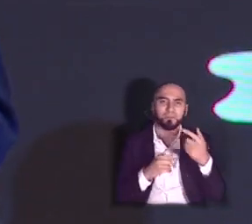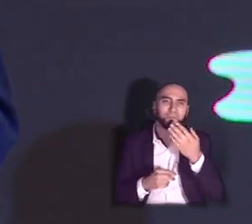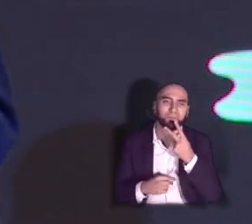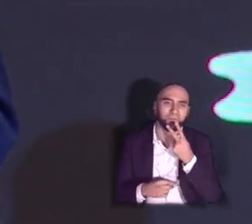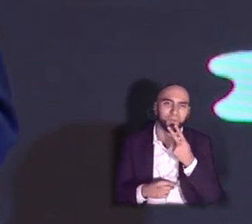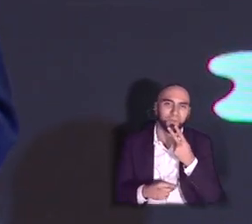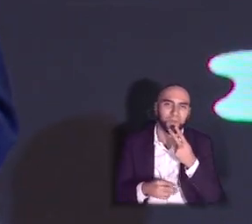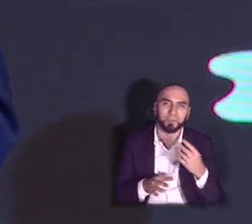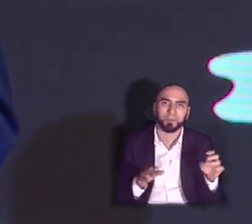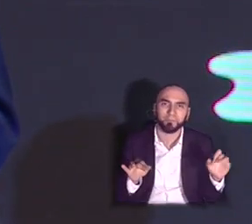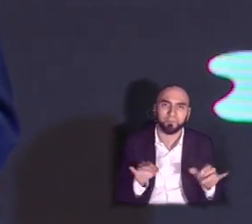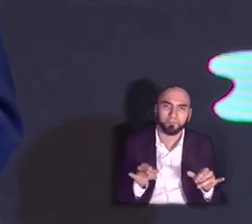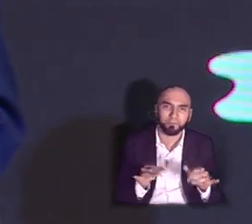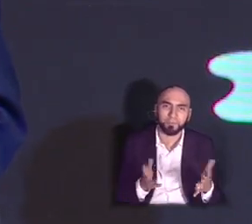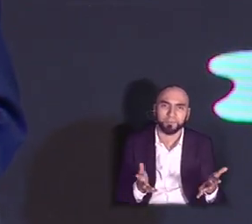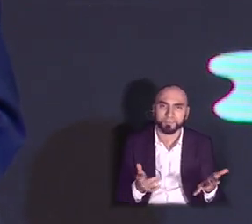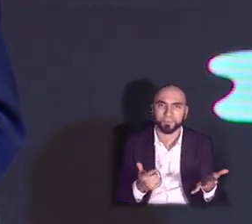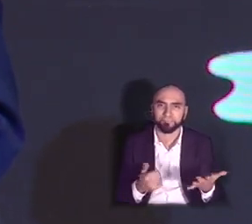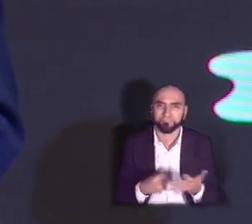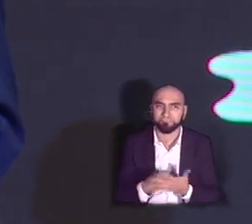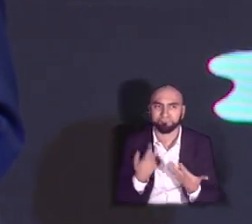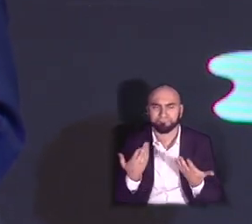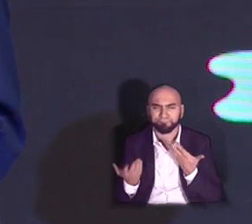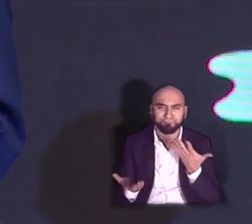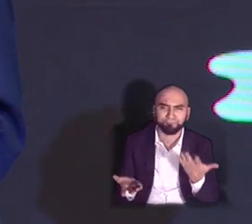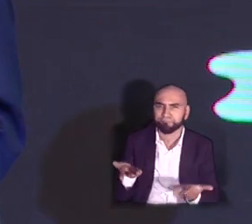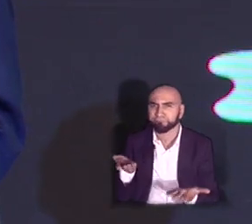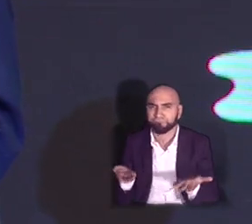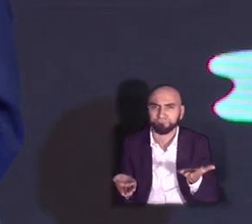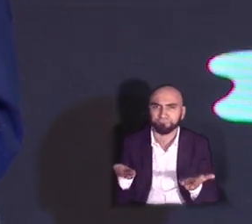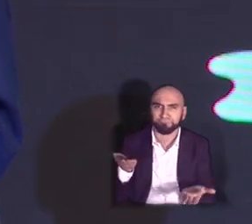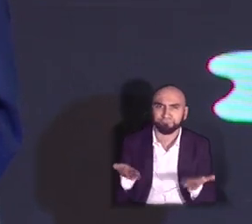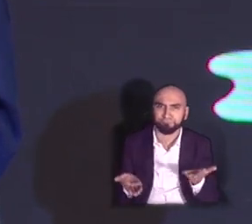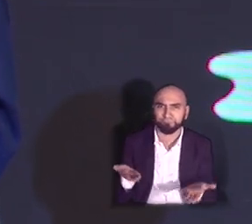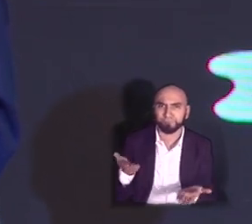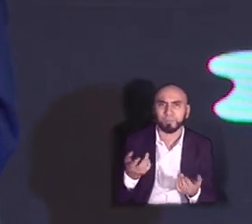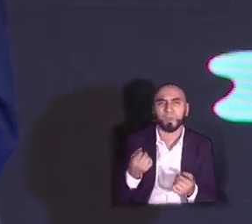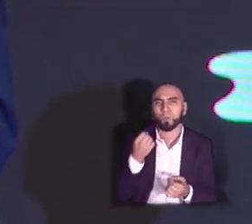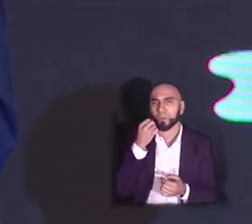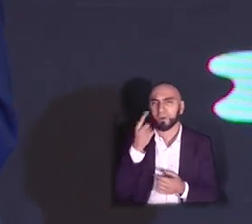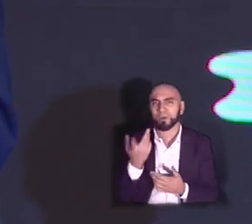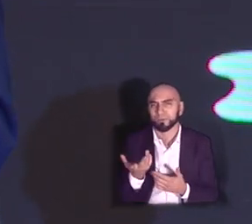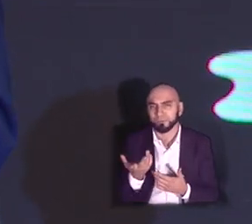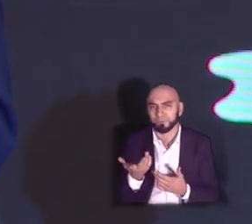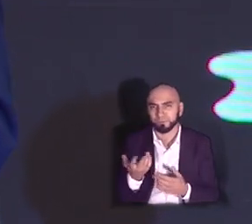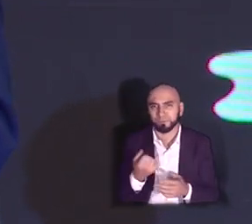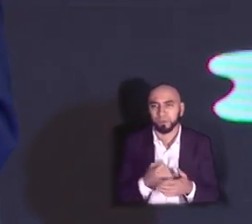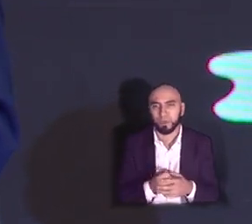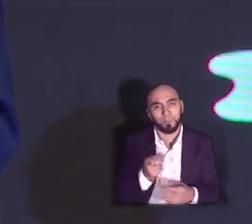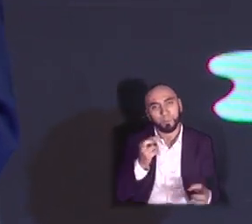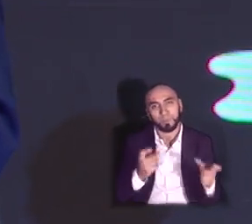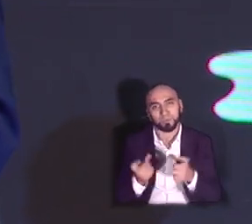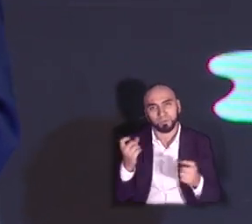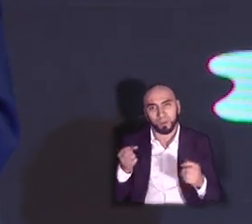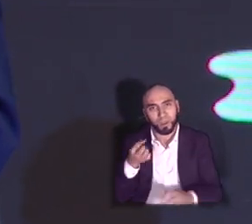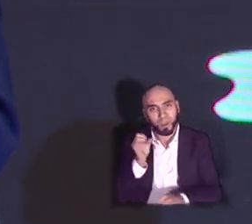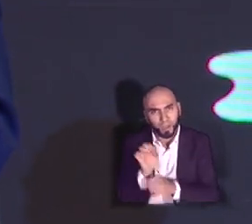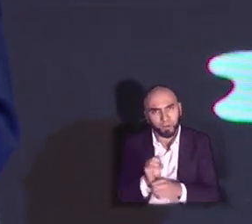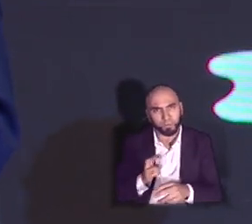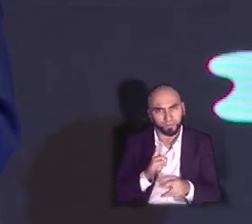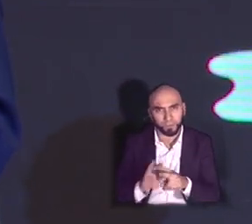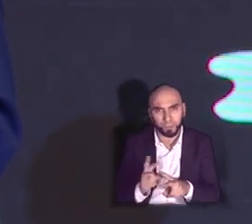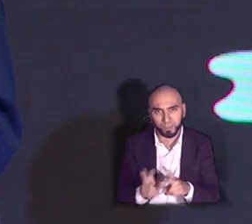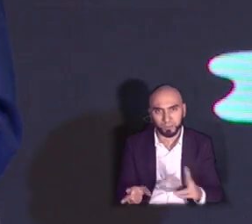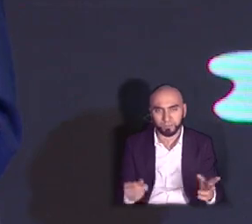qué voto debe, cuál debe darle el favor los fabricantes de autos? ¿Deberían negar